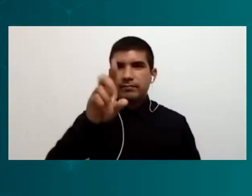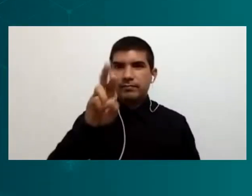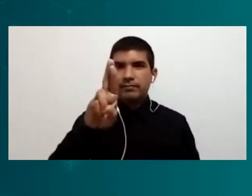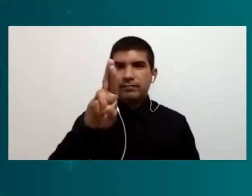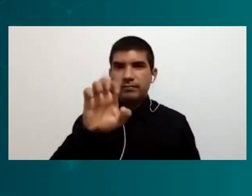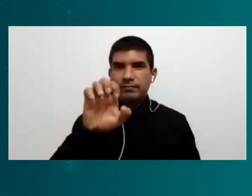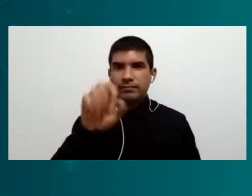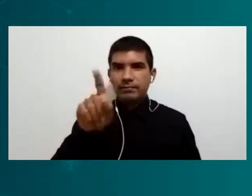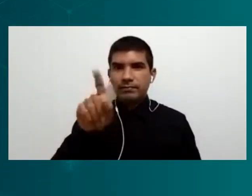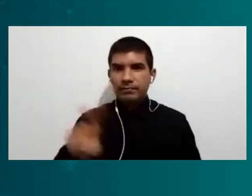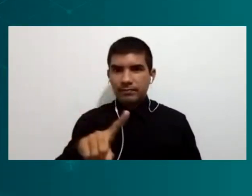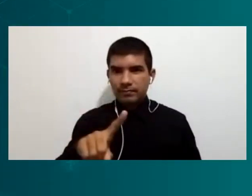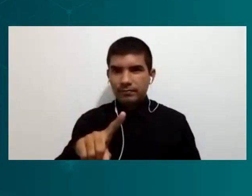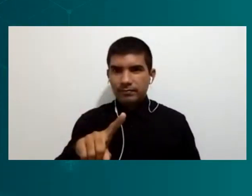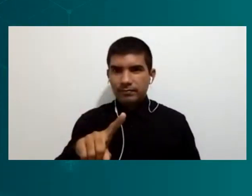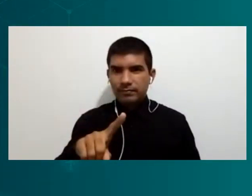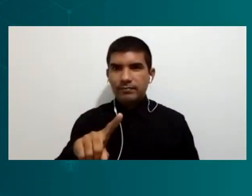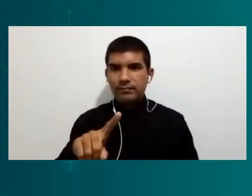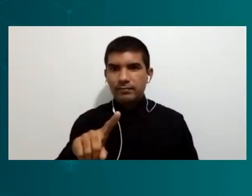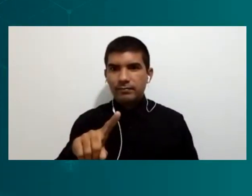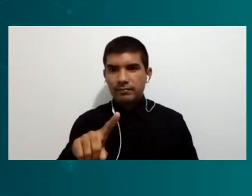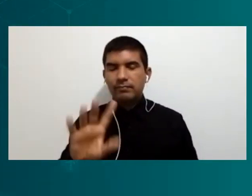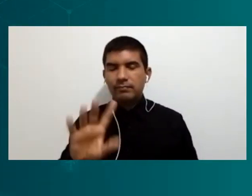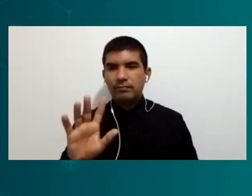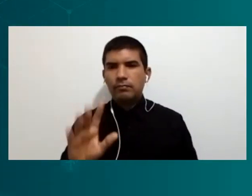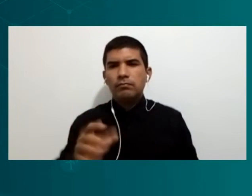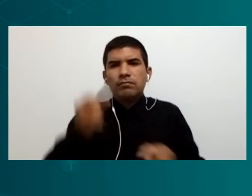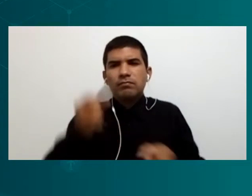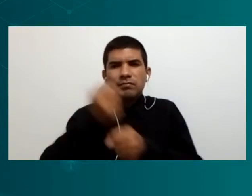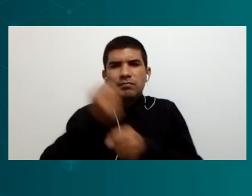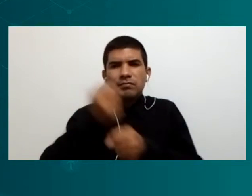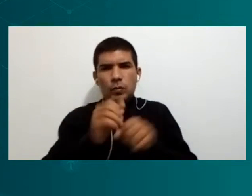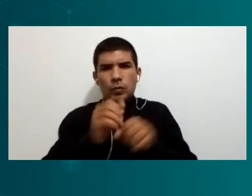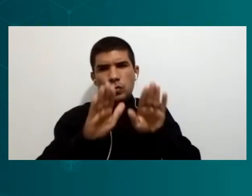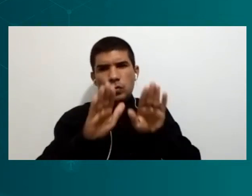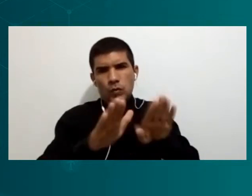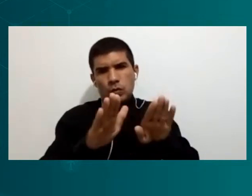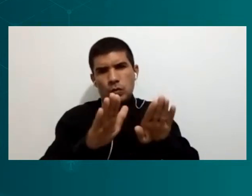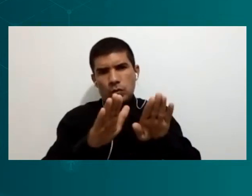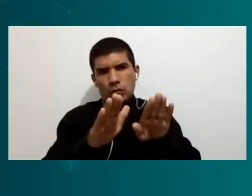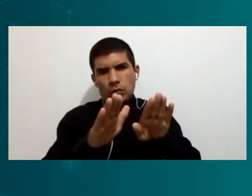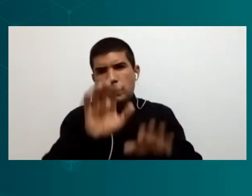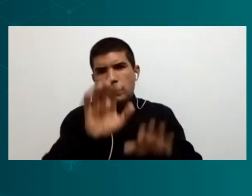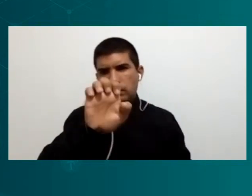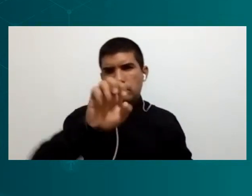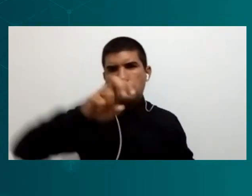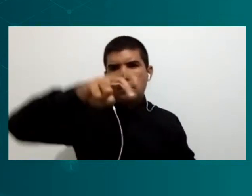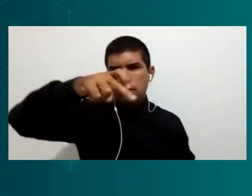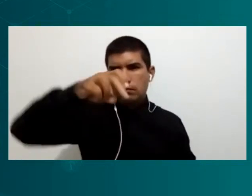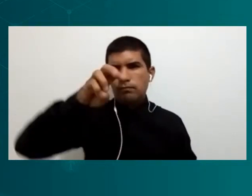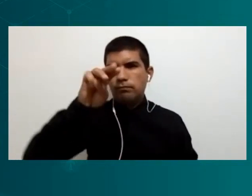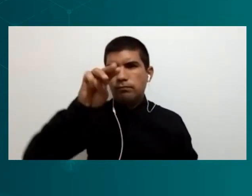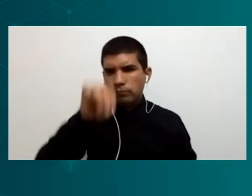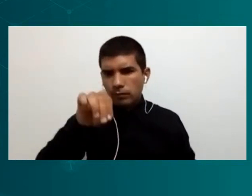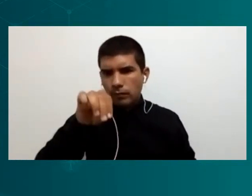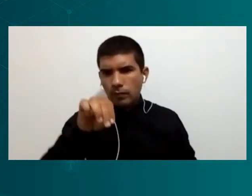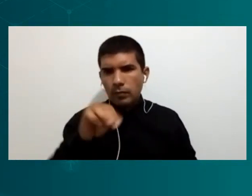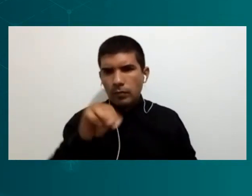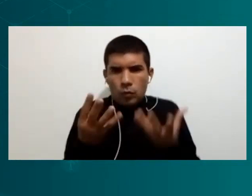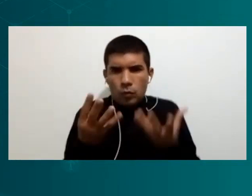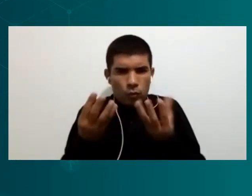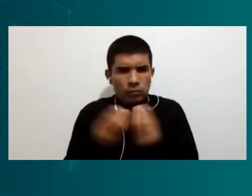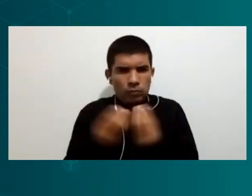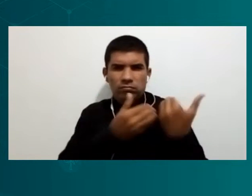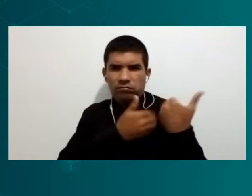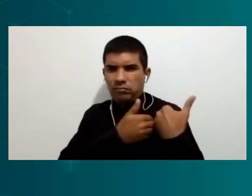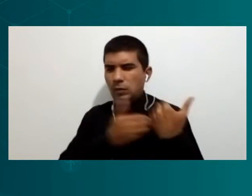en el grupo EPM, trabajando en el grupo EPM, en la unidad de estudios y asimilación tecnológica. Y en